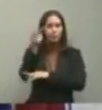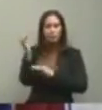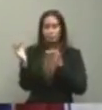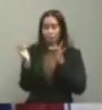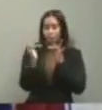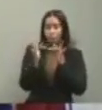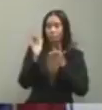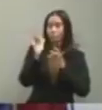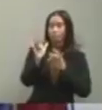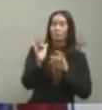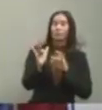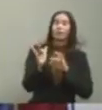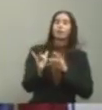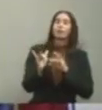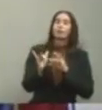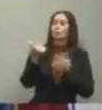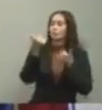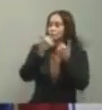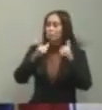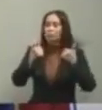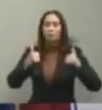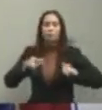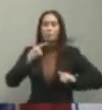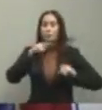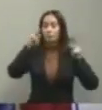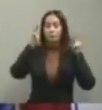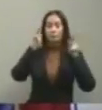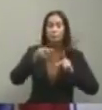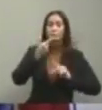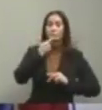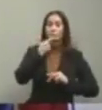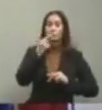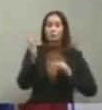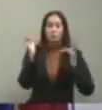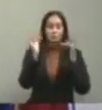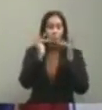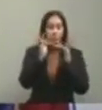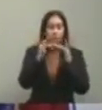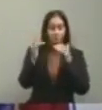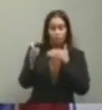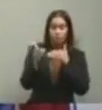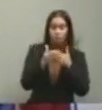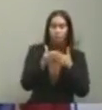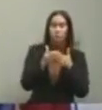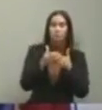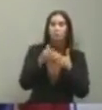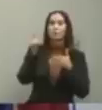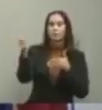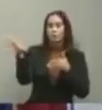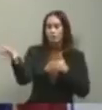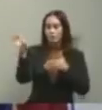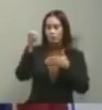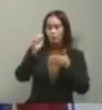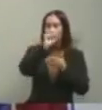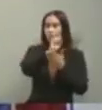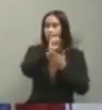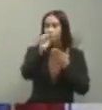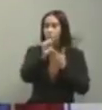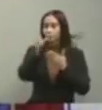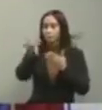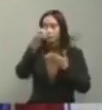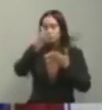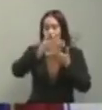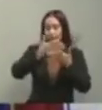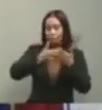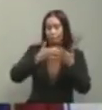y cualquier otra referencia que él haga de contactos cercanos son eso lo que el sistema epidemiológico va